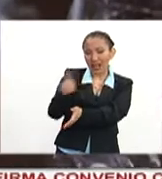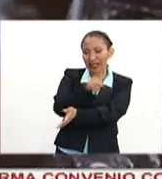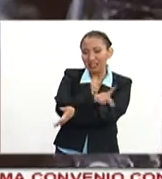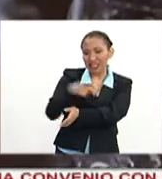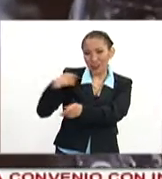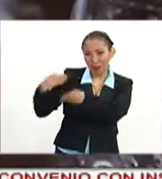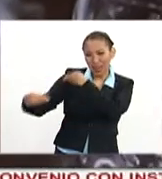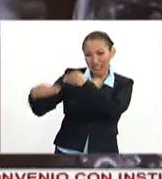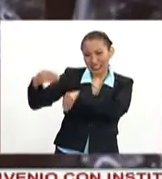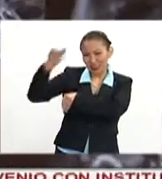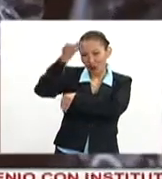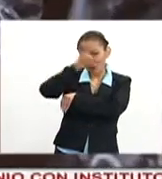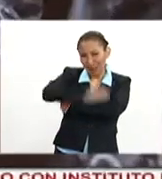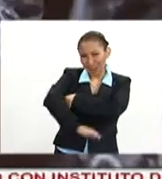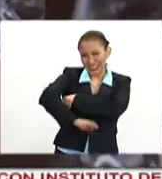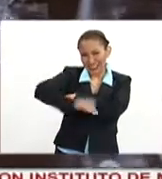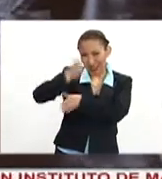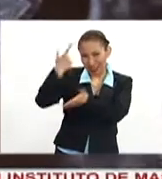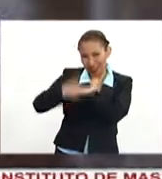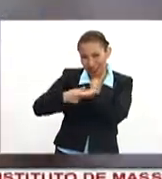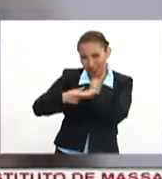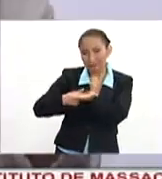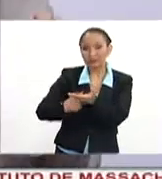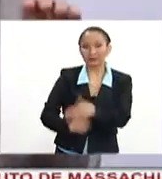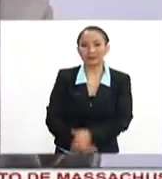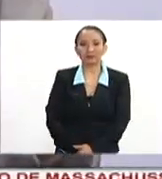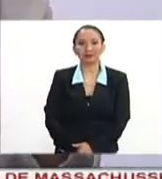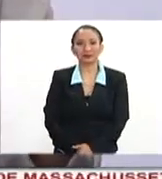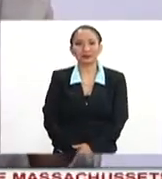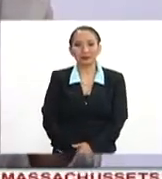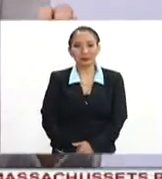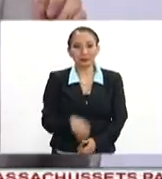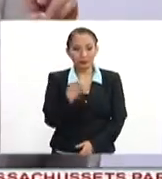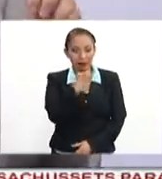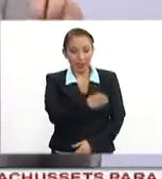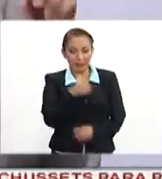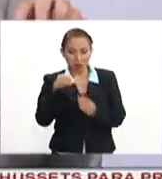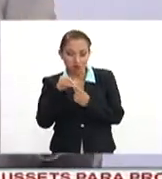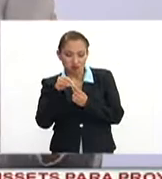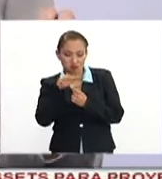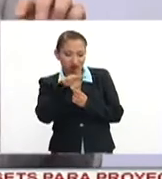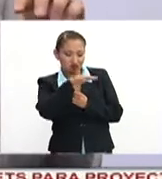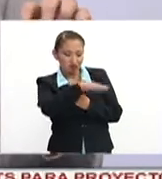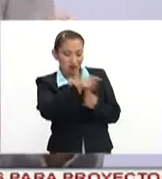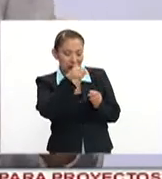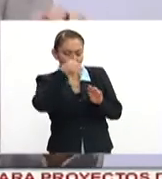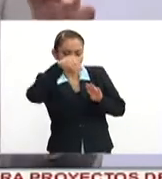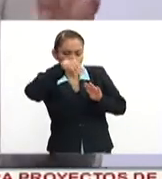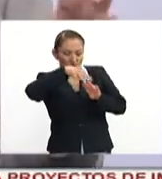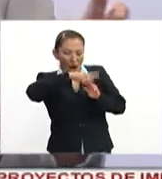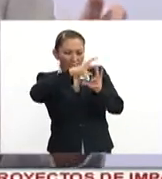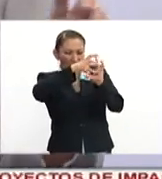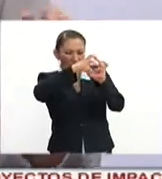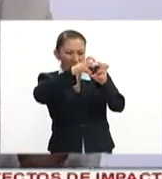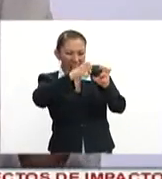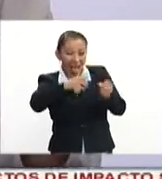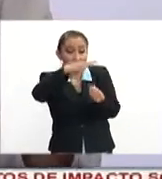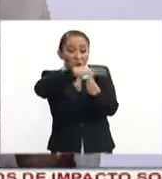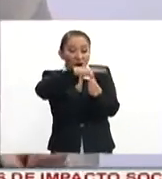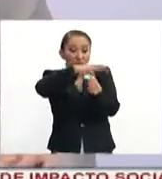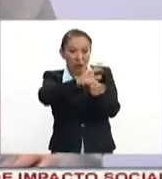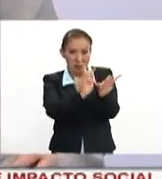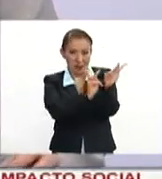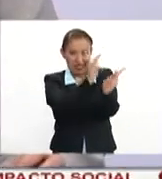polietileno sintético que contienen los plásticos. Este ataque a la cutícula es el primer paso en la invasión del hongo a la